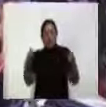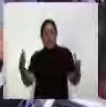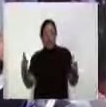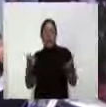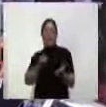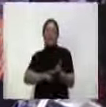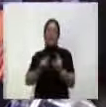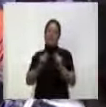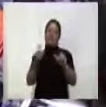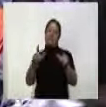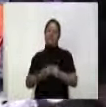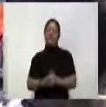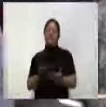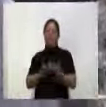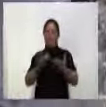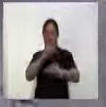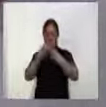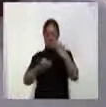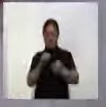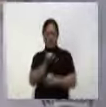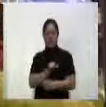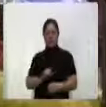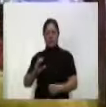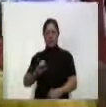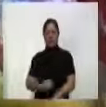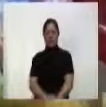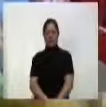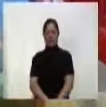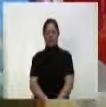información de Altagracia Corona, Ahora Noticias.